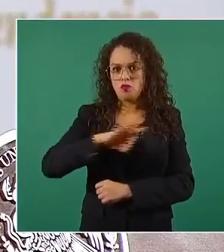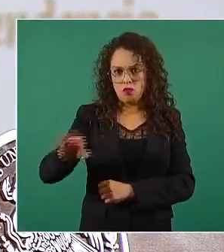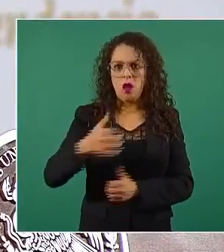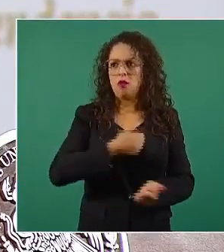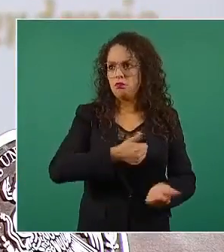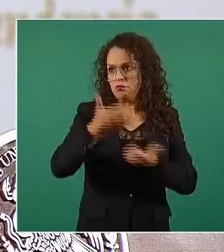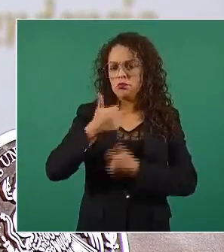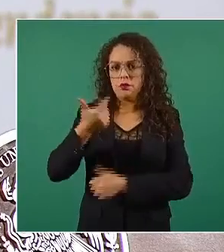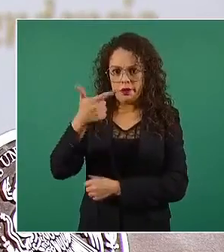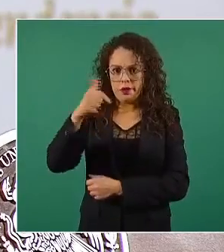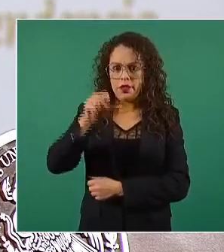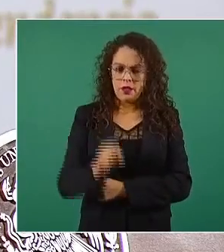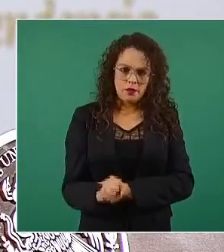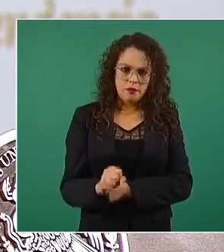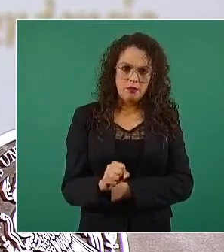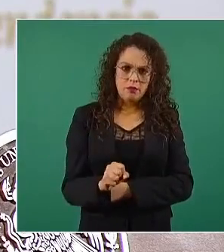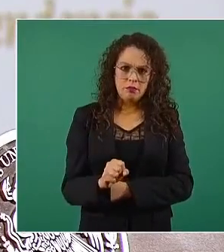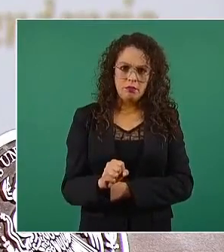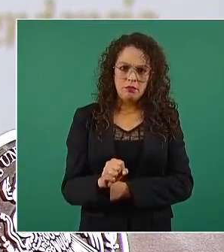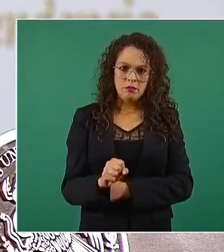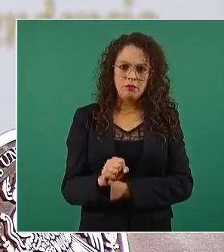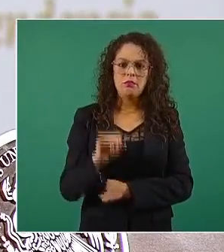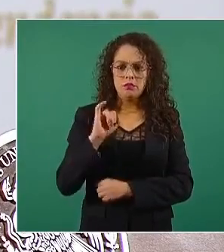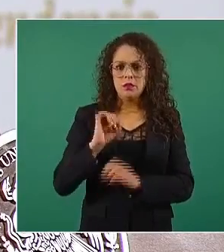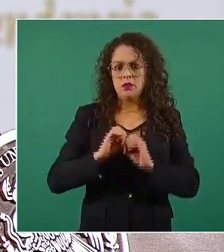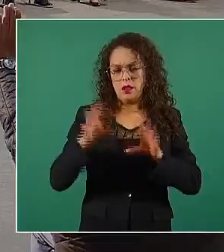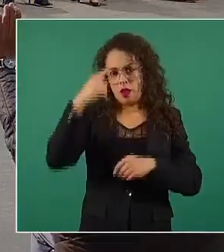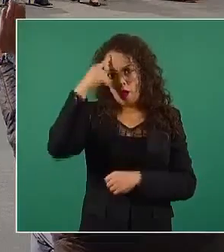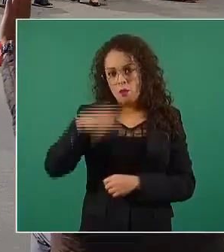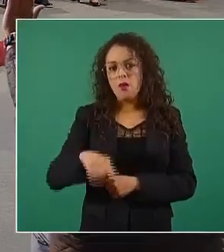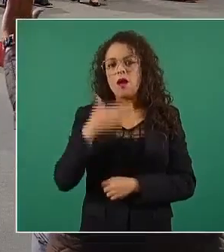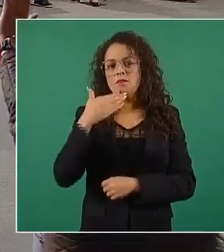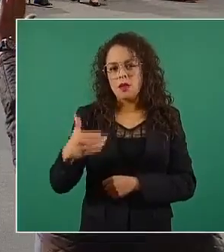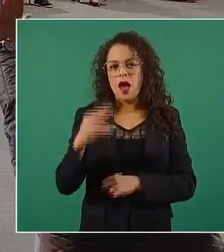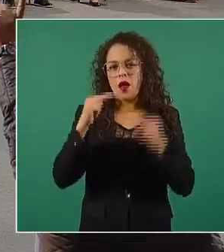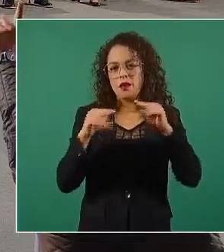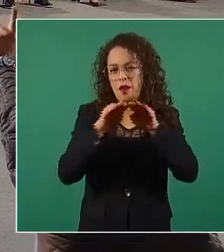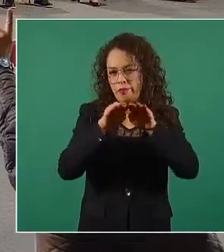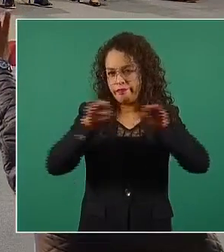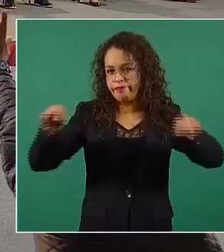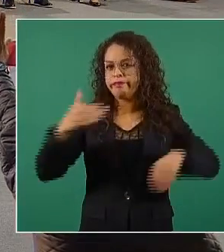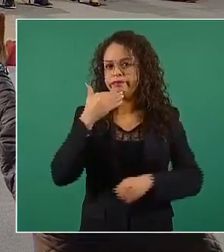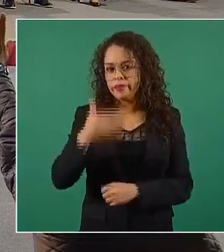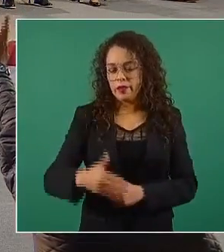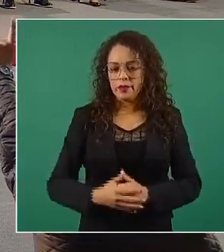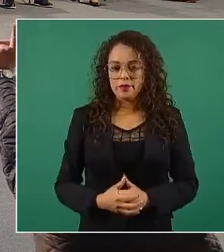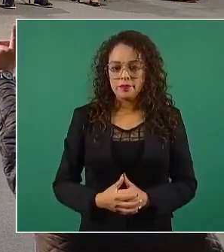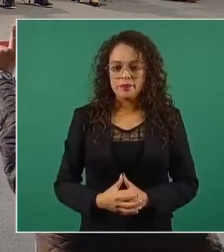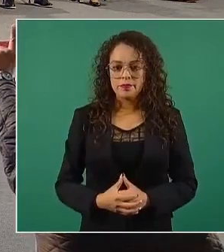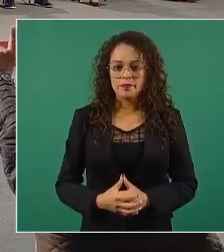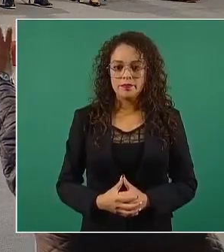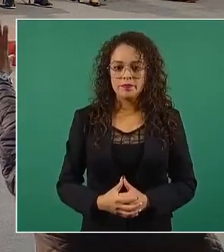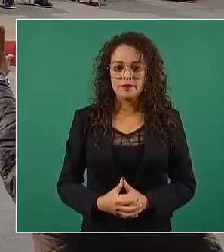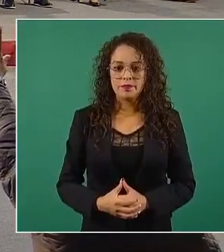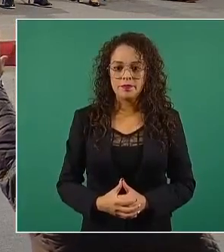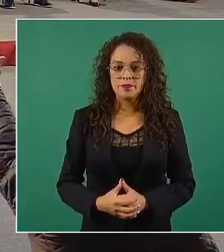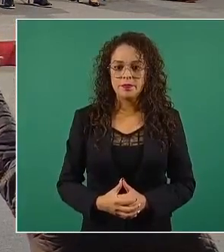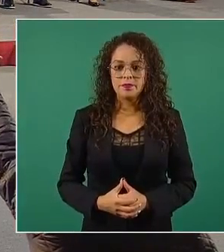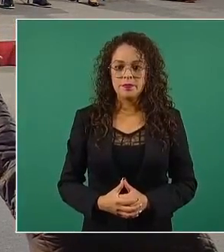claro, para que haya contrapesos, para que haya equilibrios. Miren, ya no podemos seguir, no podemos, por el